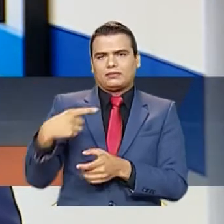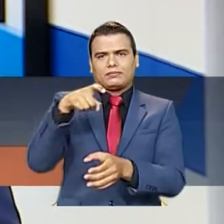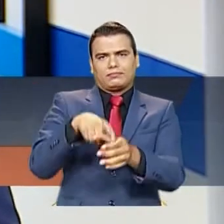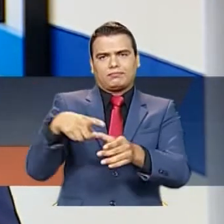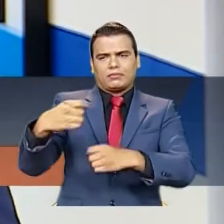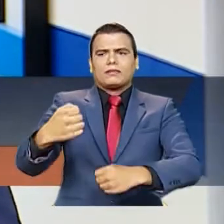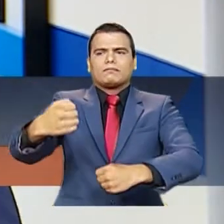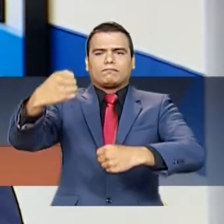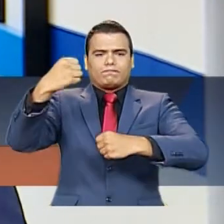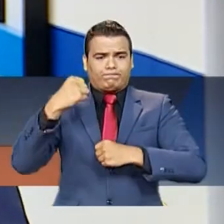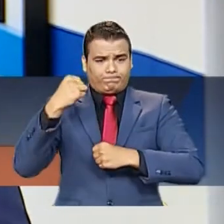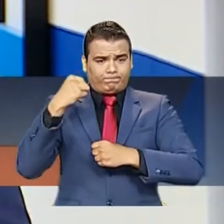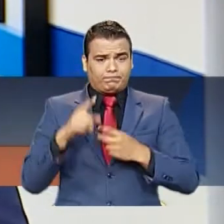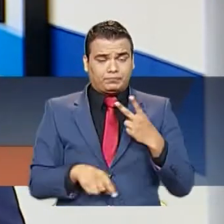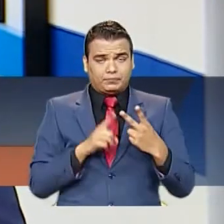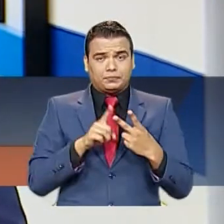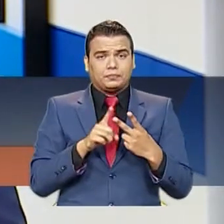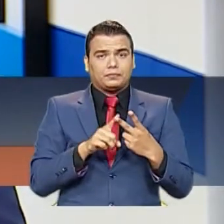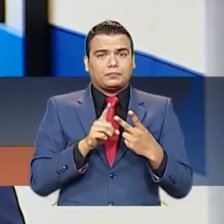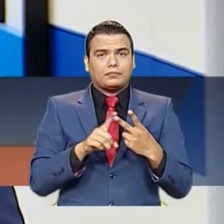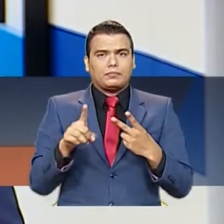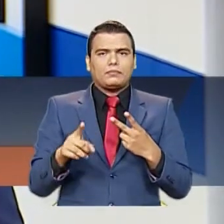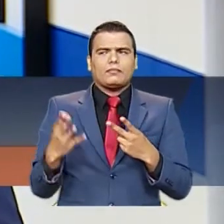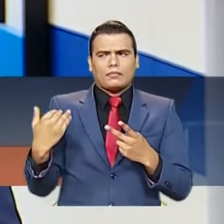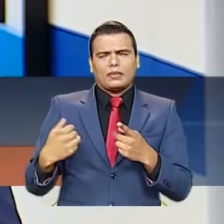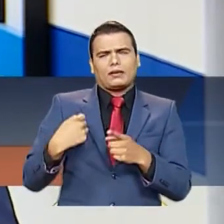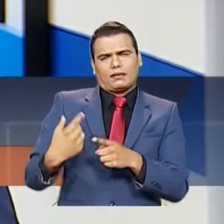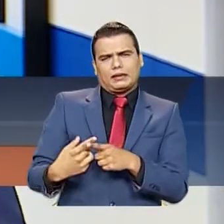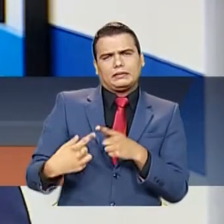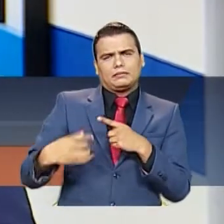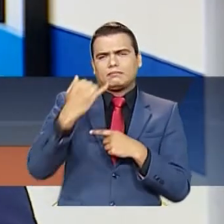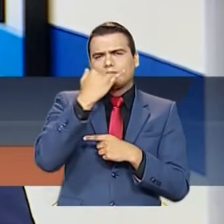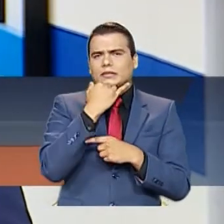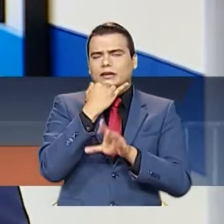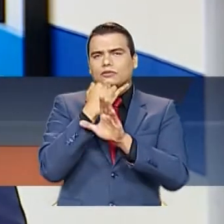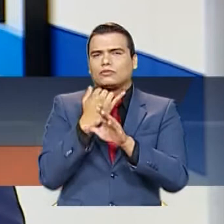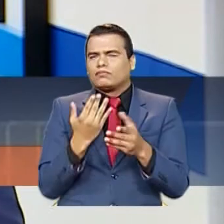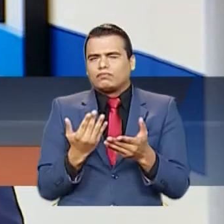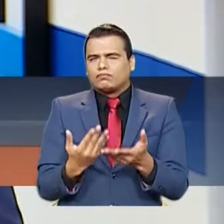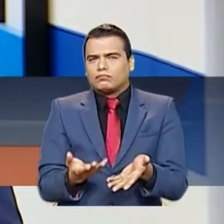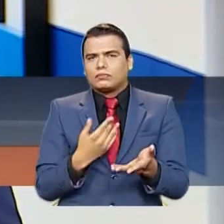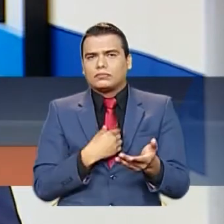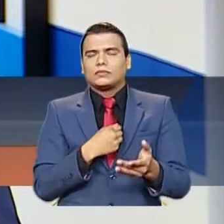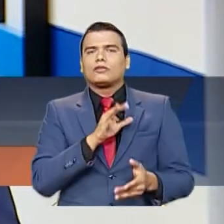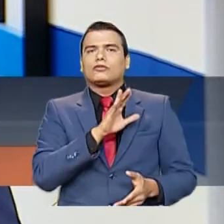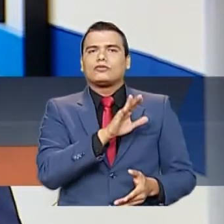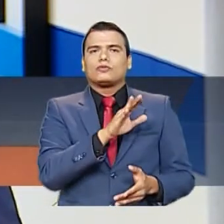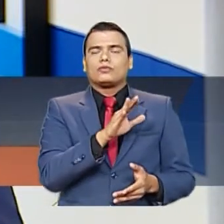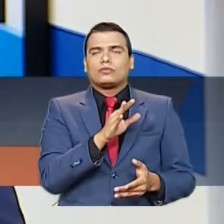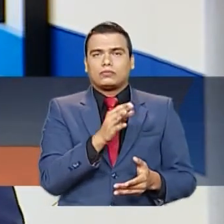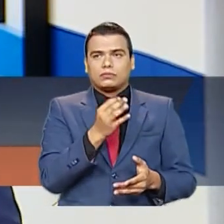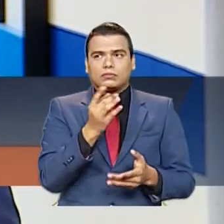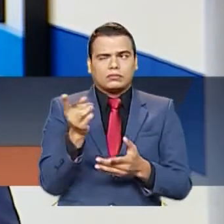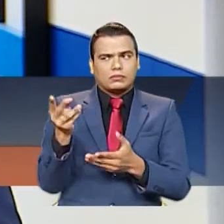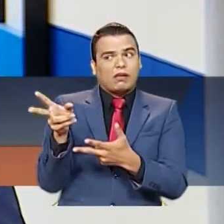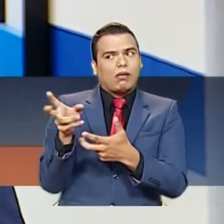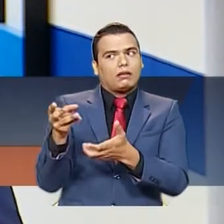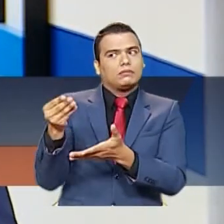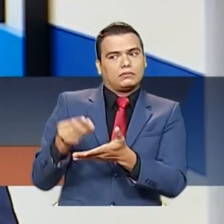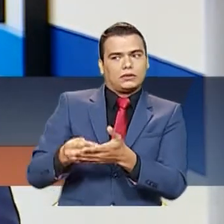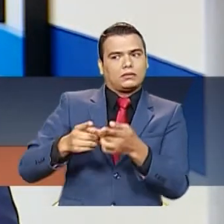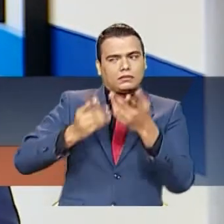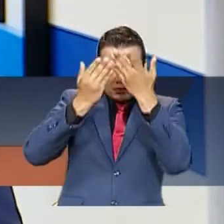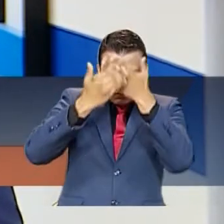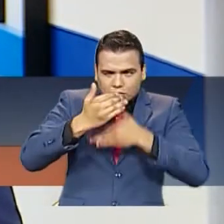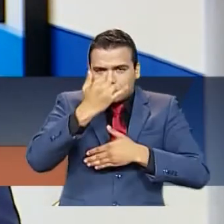ejército y el segundo tenía antecedentes por supuestamente haber sido iniciado por los delitos de extorsión y concierto